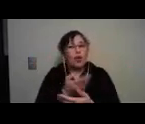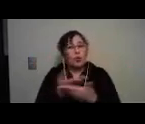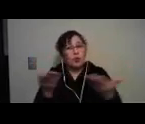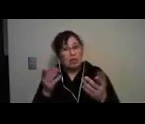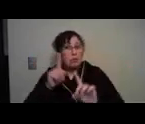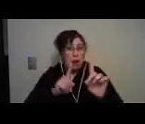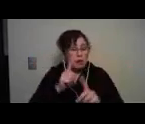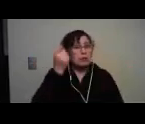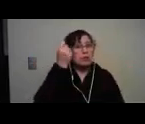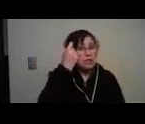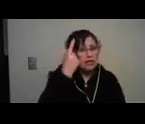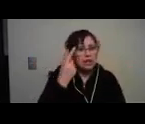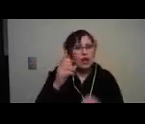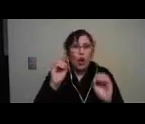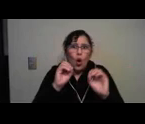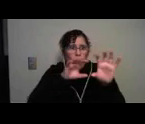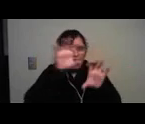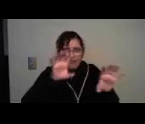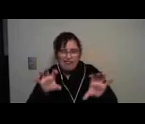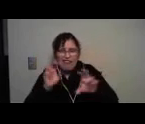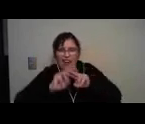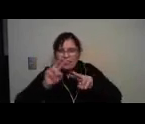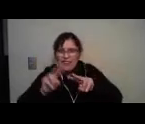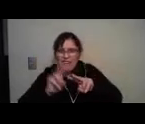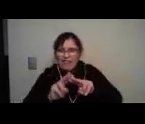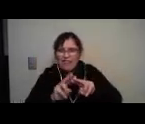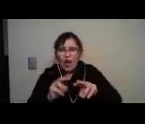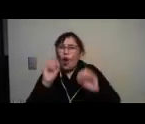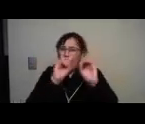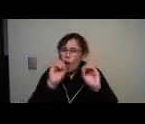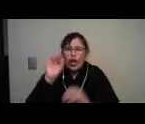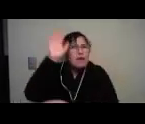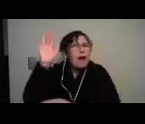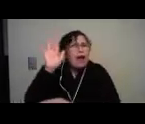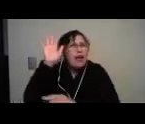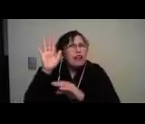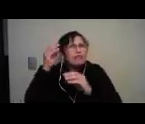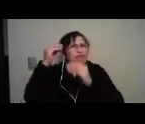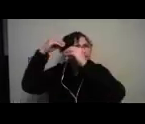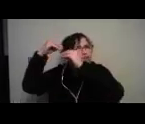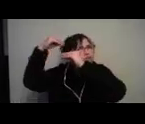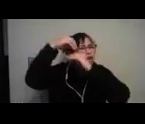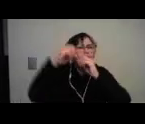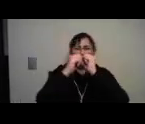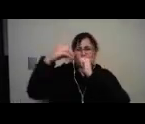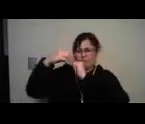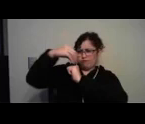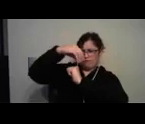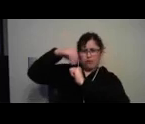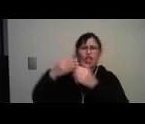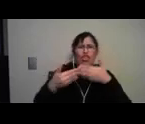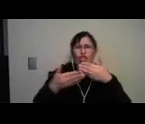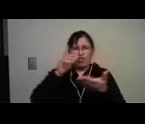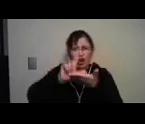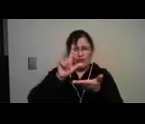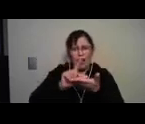y construir un esquema de esto, o la representación mental, ¿cierto? Se le va a hacer mucho más fácil posteriormente poder agregar otras